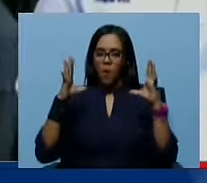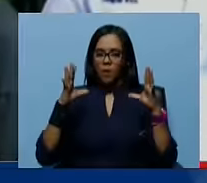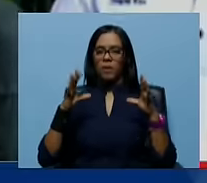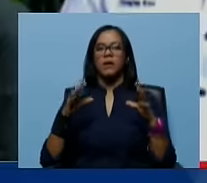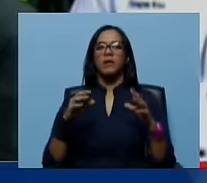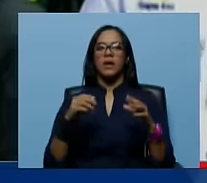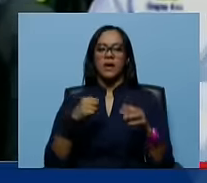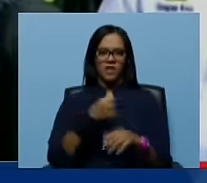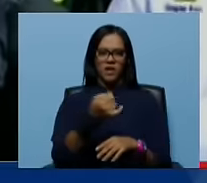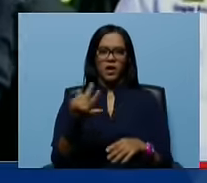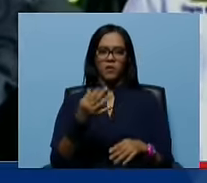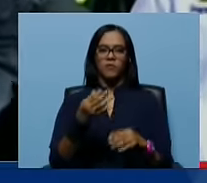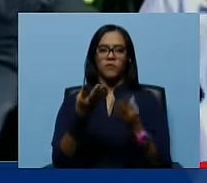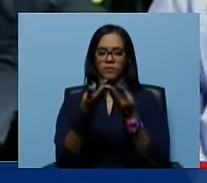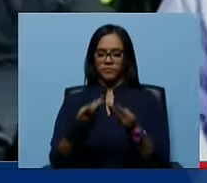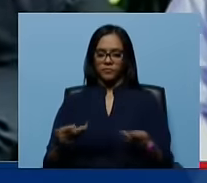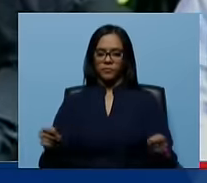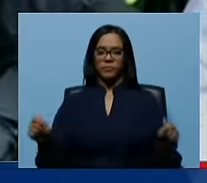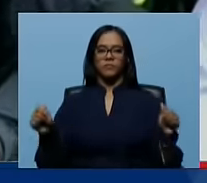fue disipado.